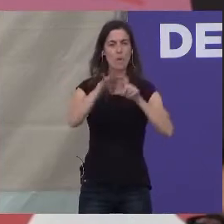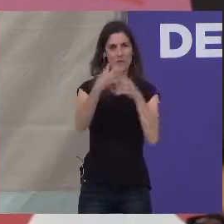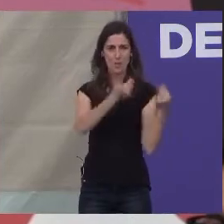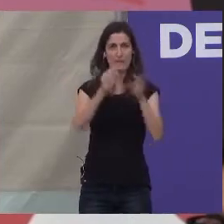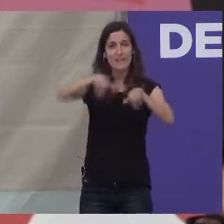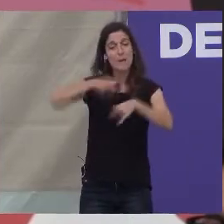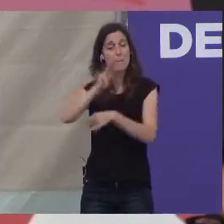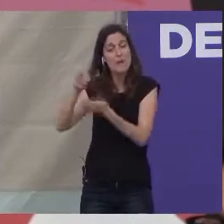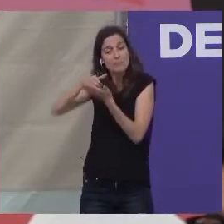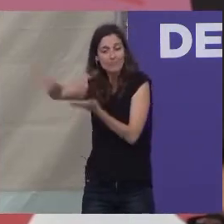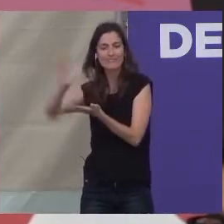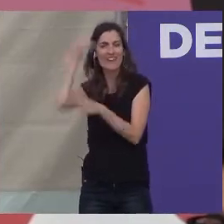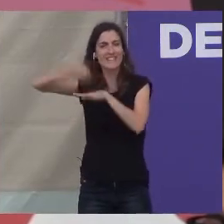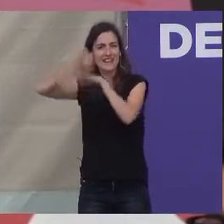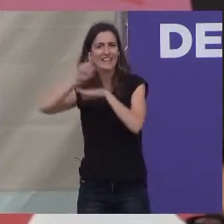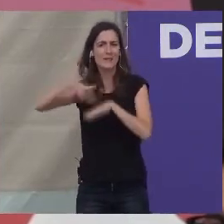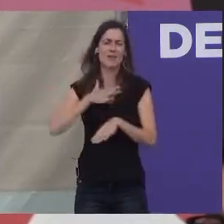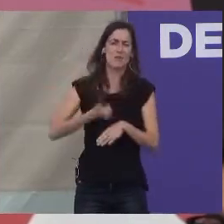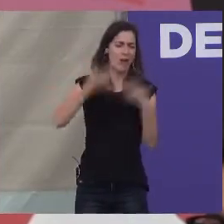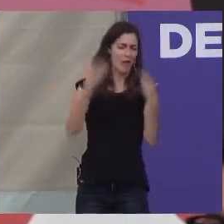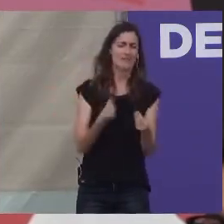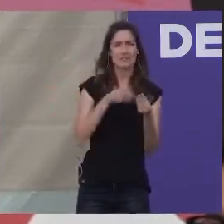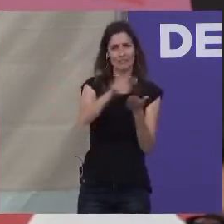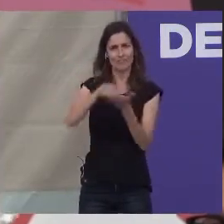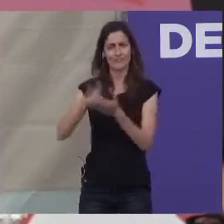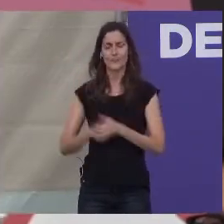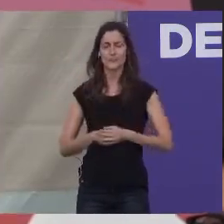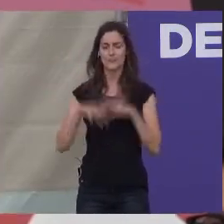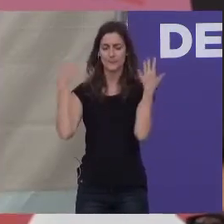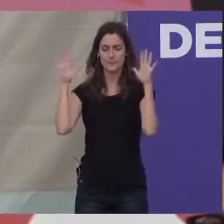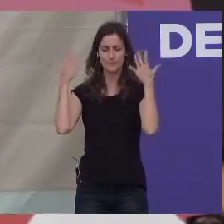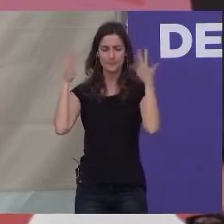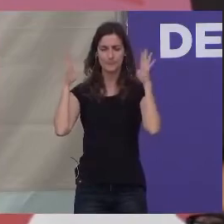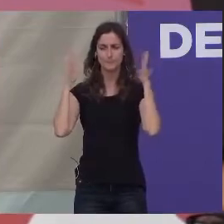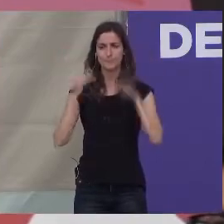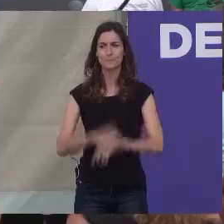Partido Popular del Consell y de numerosos municipios de este país.